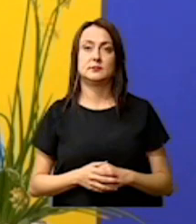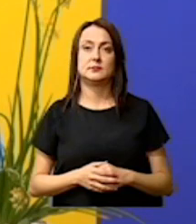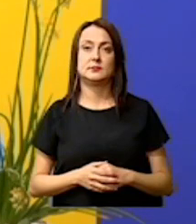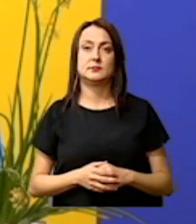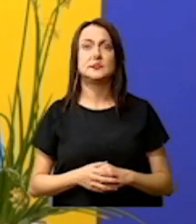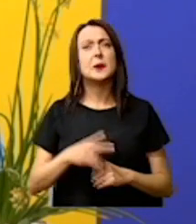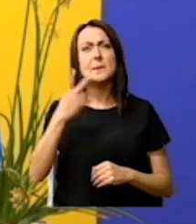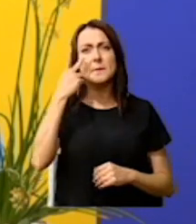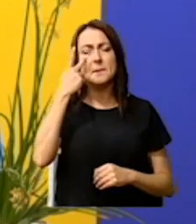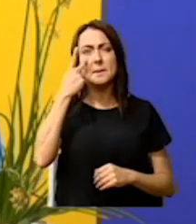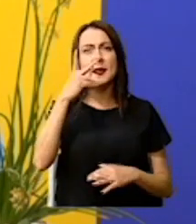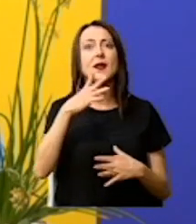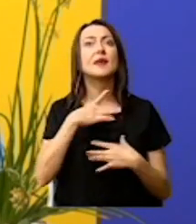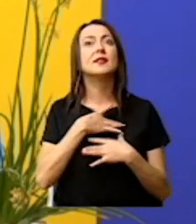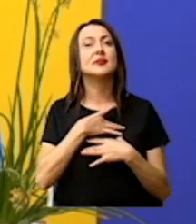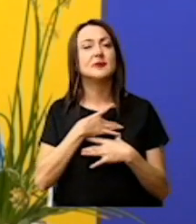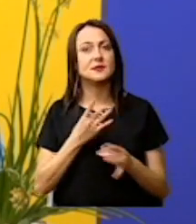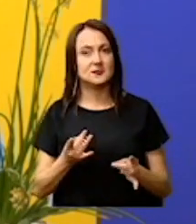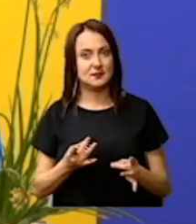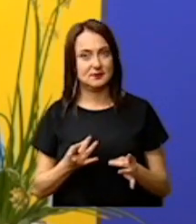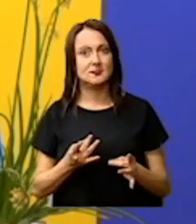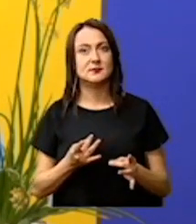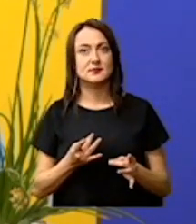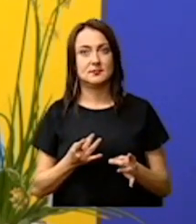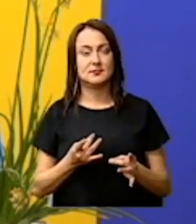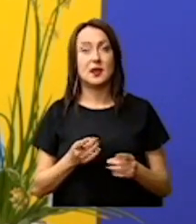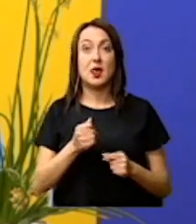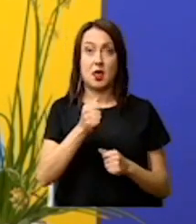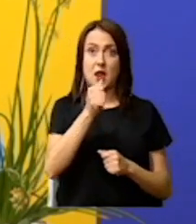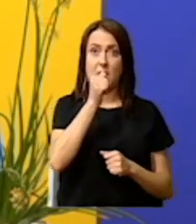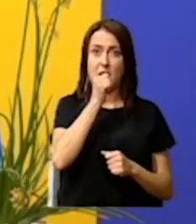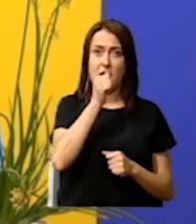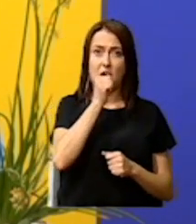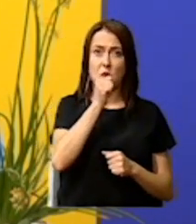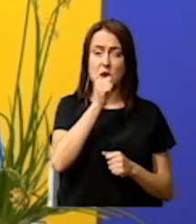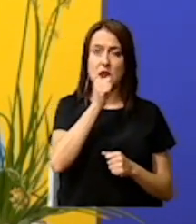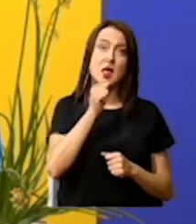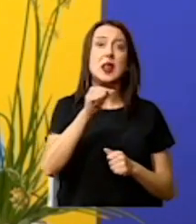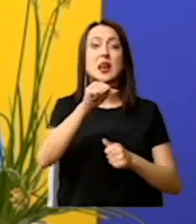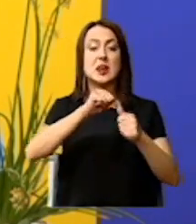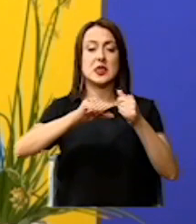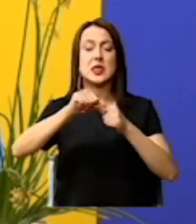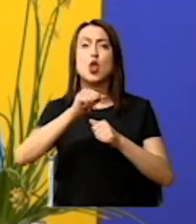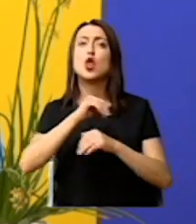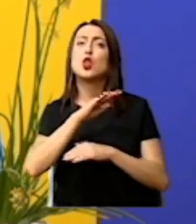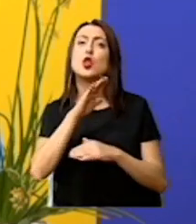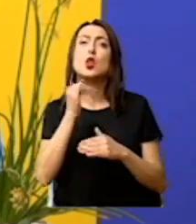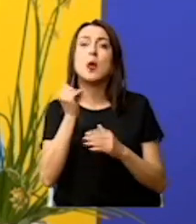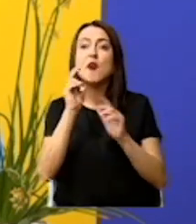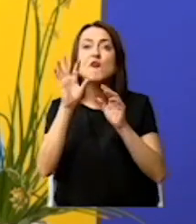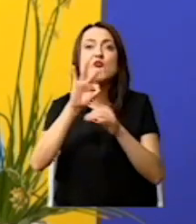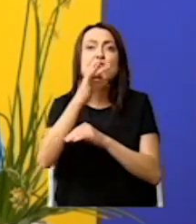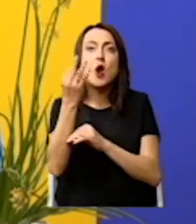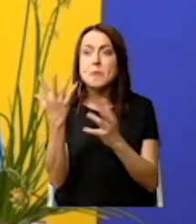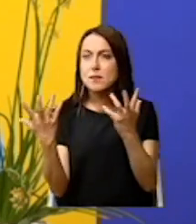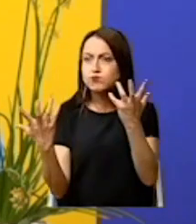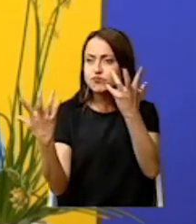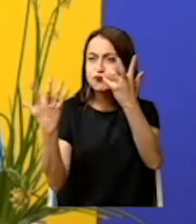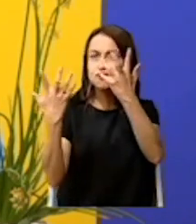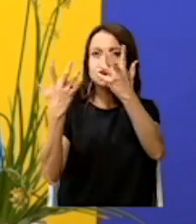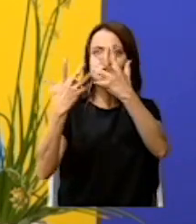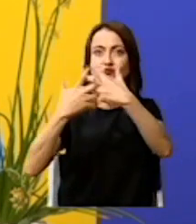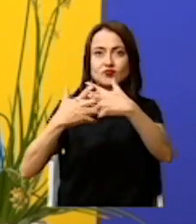¿Ven ustedes qué interesante? El agua es un líquido que toma la forma del